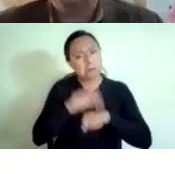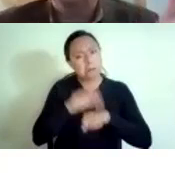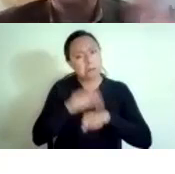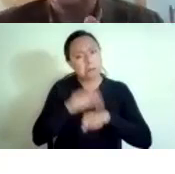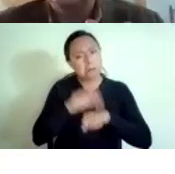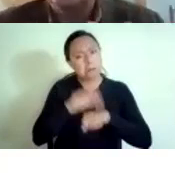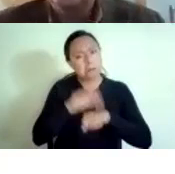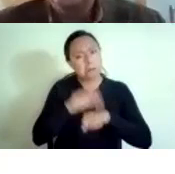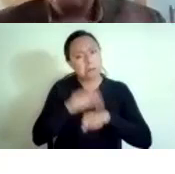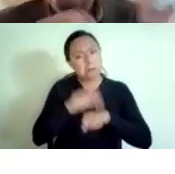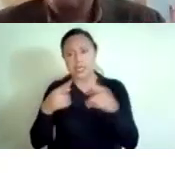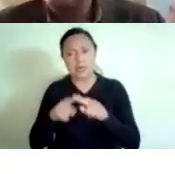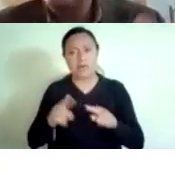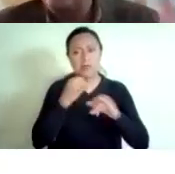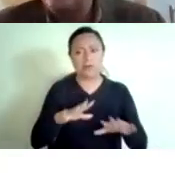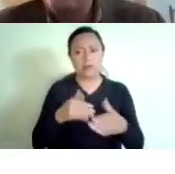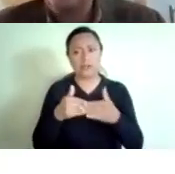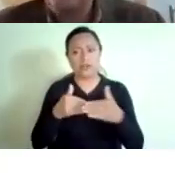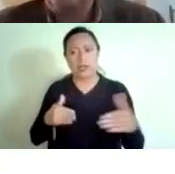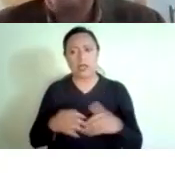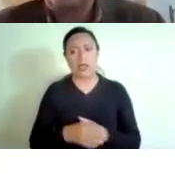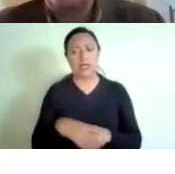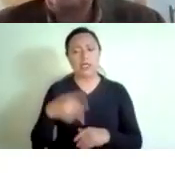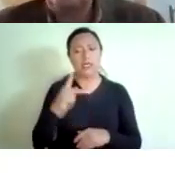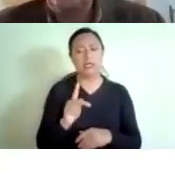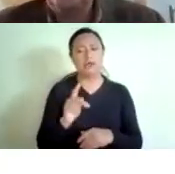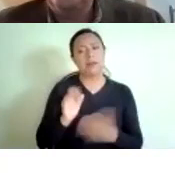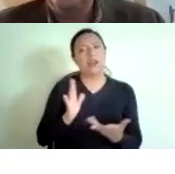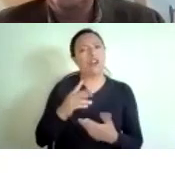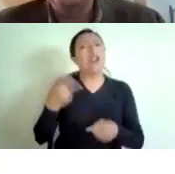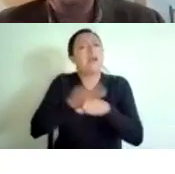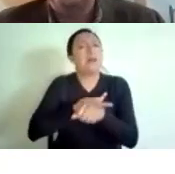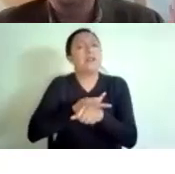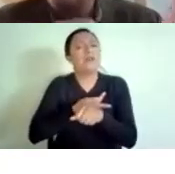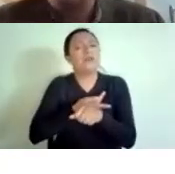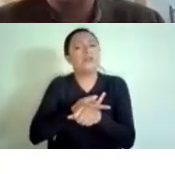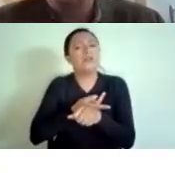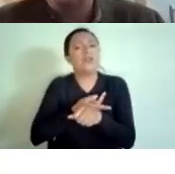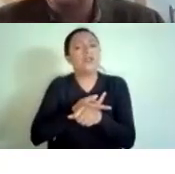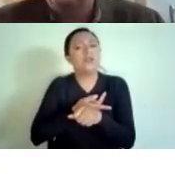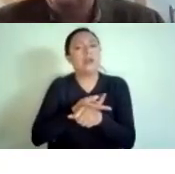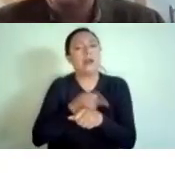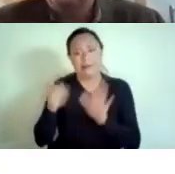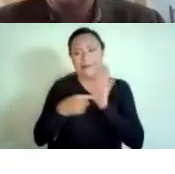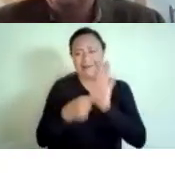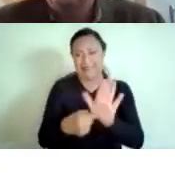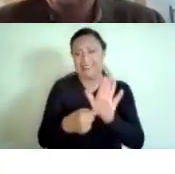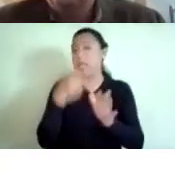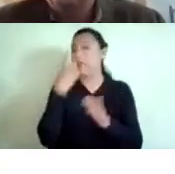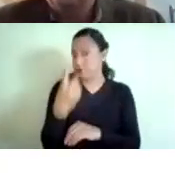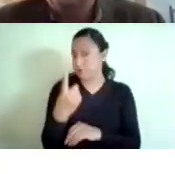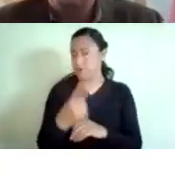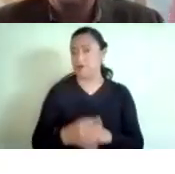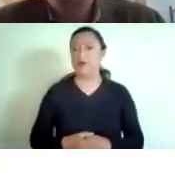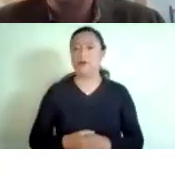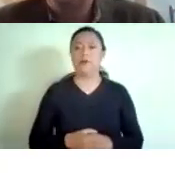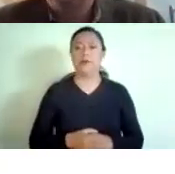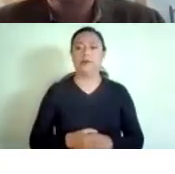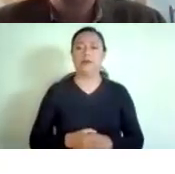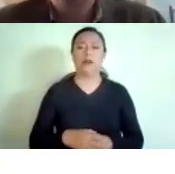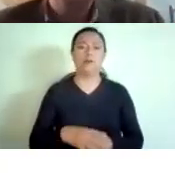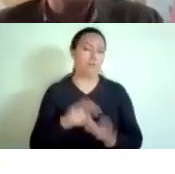implementar, eso sí, pero es una idea bien interesante. Yo fui a la presentación del IPH móvil y recuerdo, es